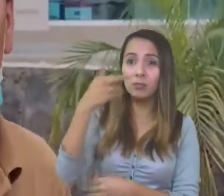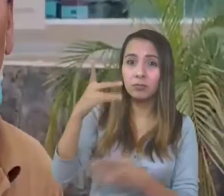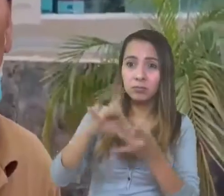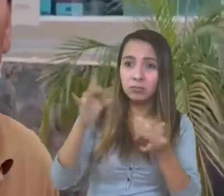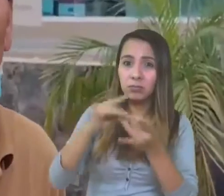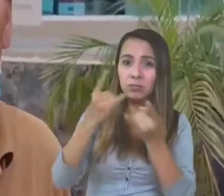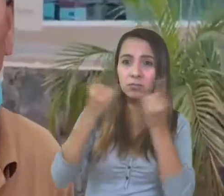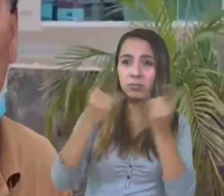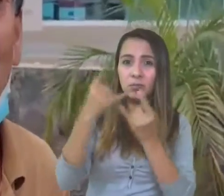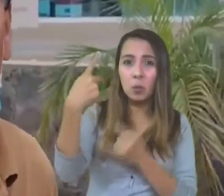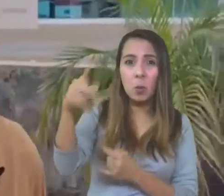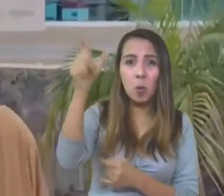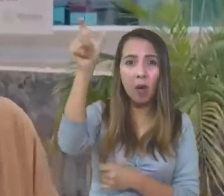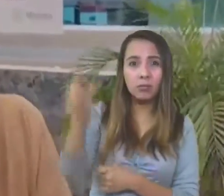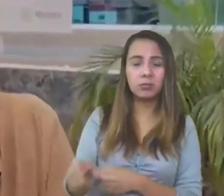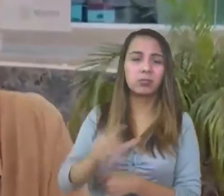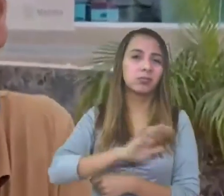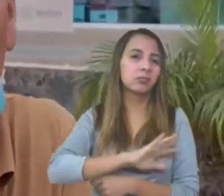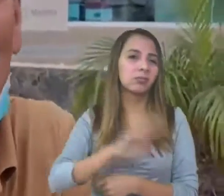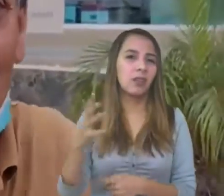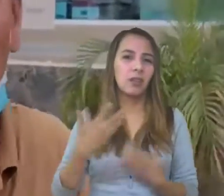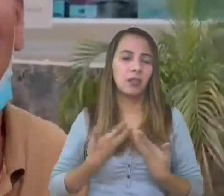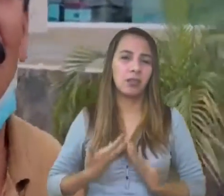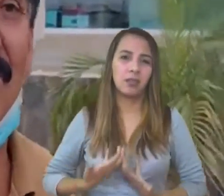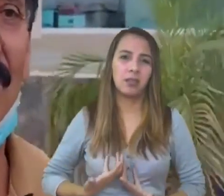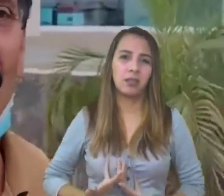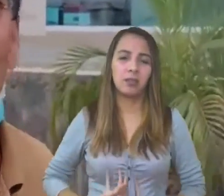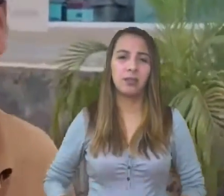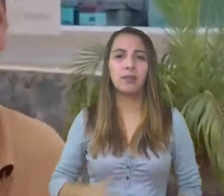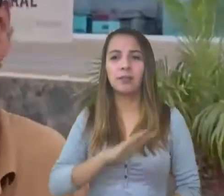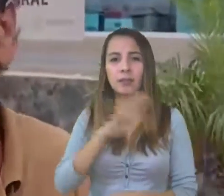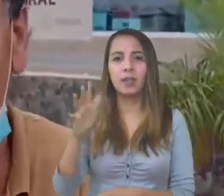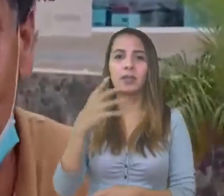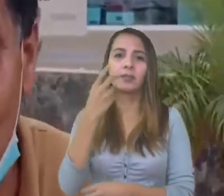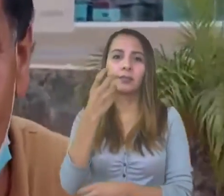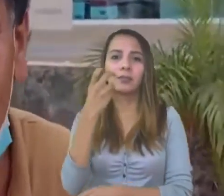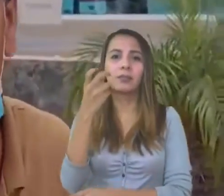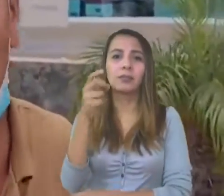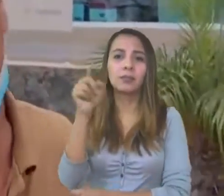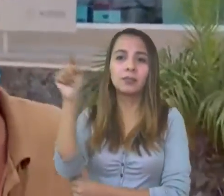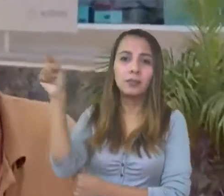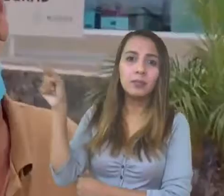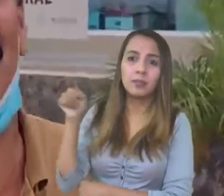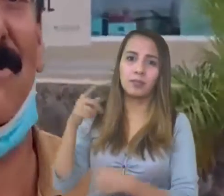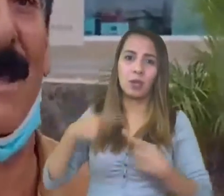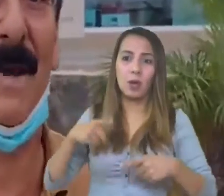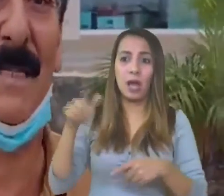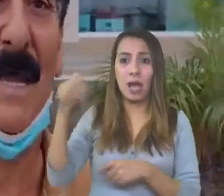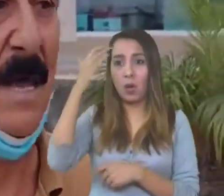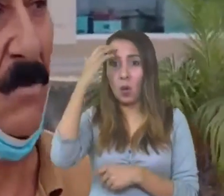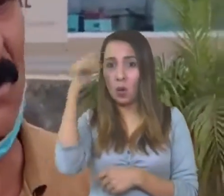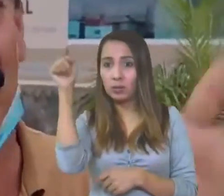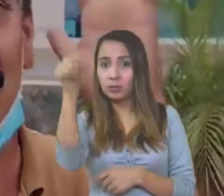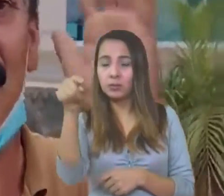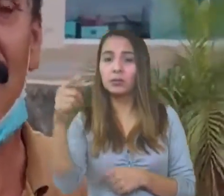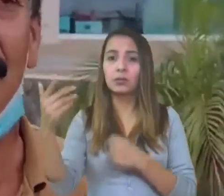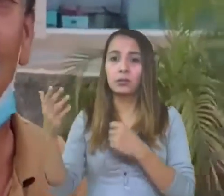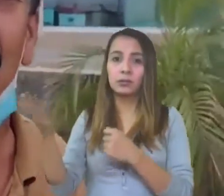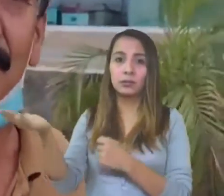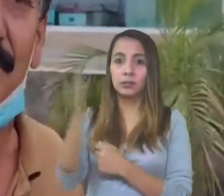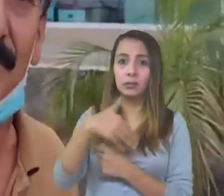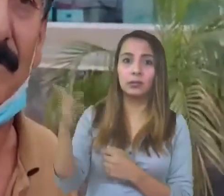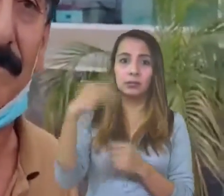Y nosotros nos motivamos queriendo hablarles a gentes que lo conocían para correcto, ver si por medio de ahí, ahora pues échale. Sería